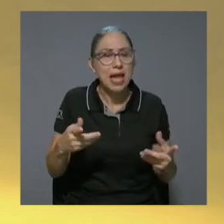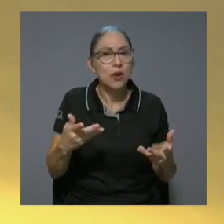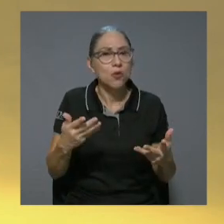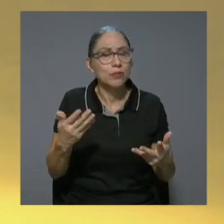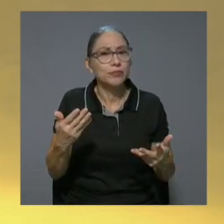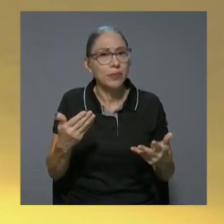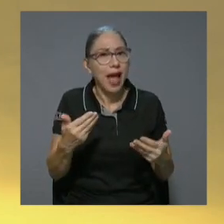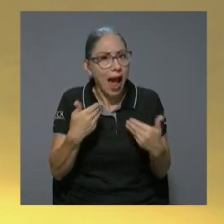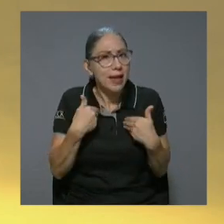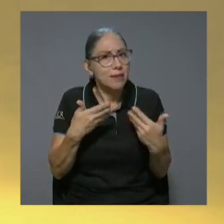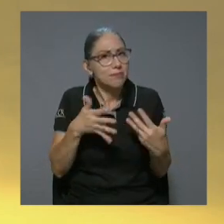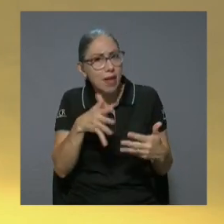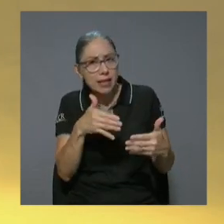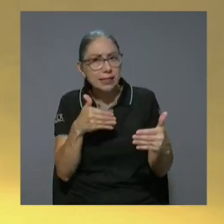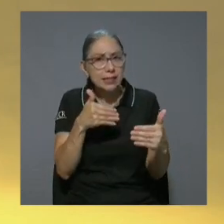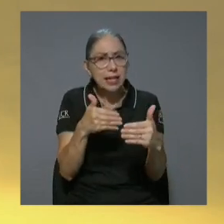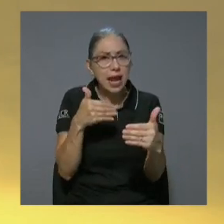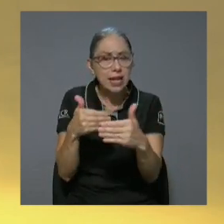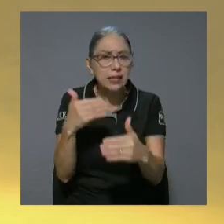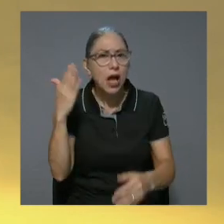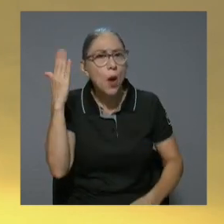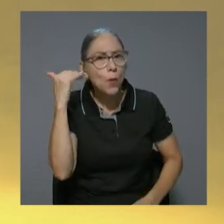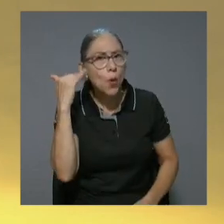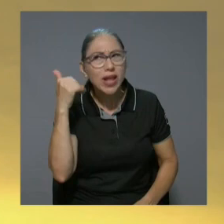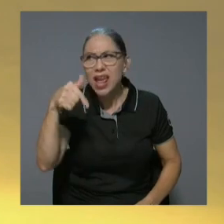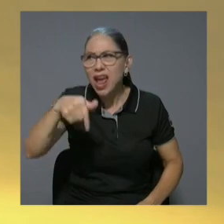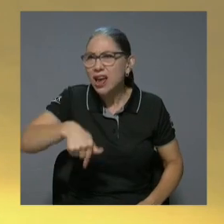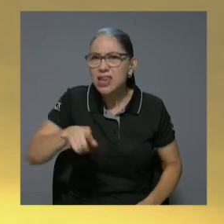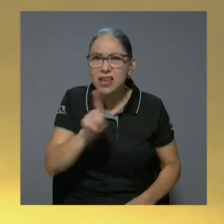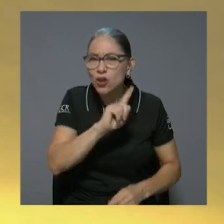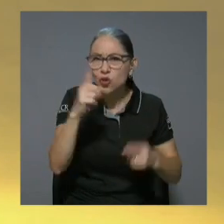qué no se alcanza,